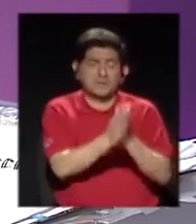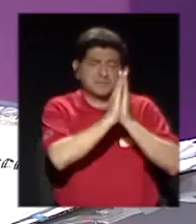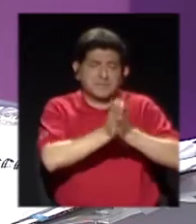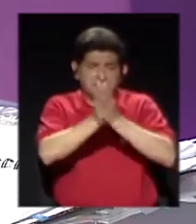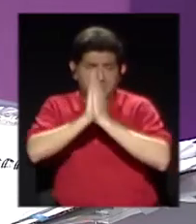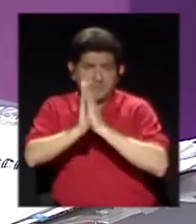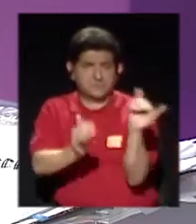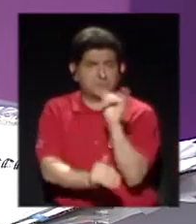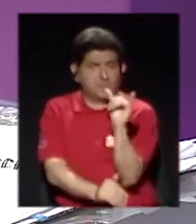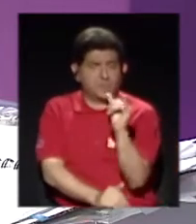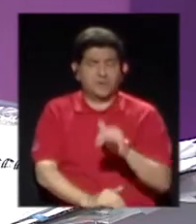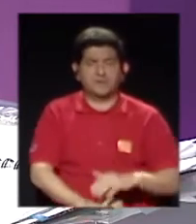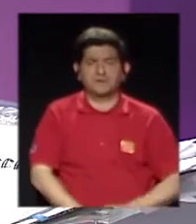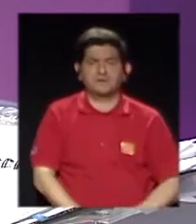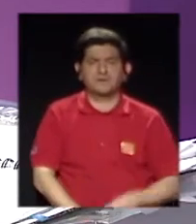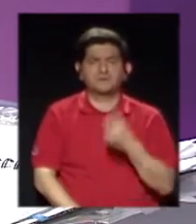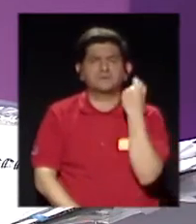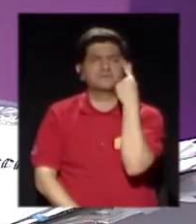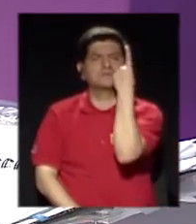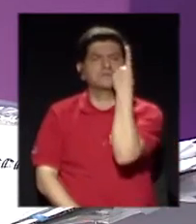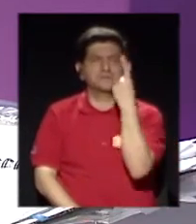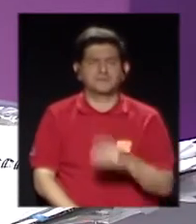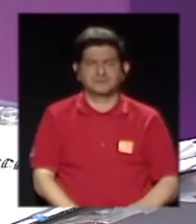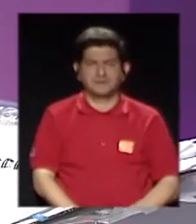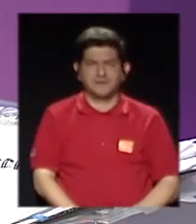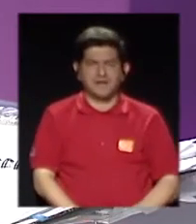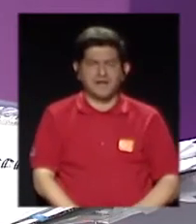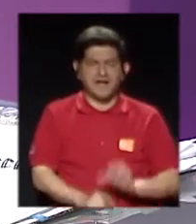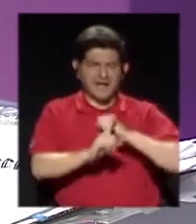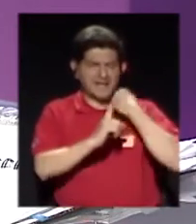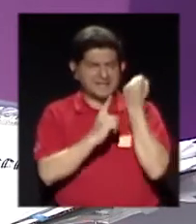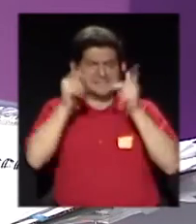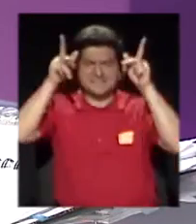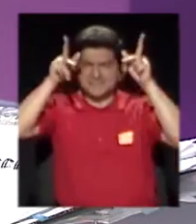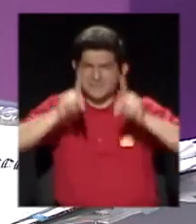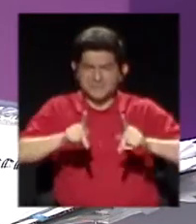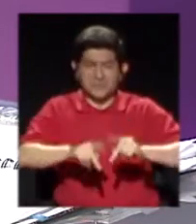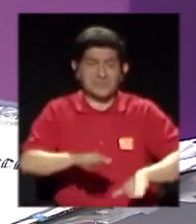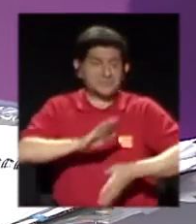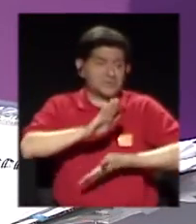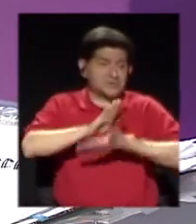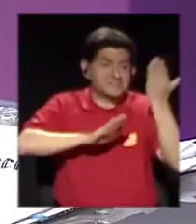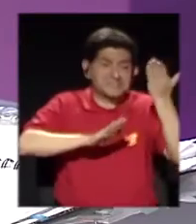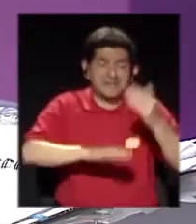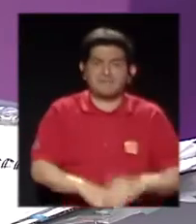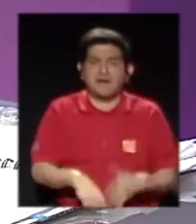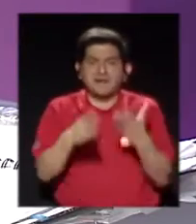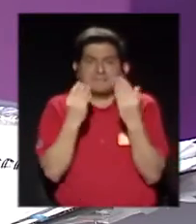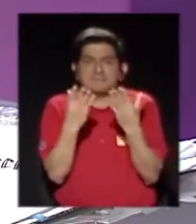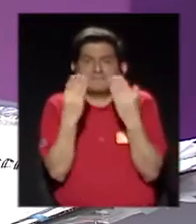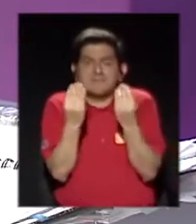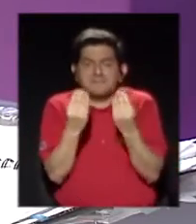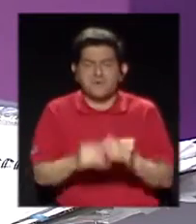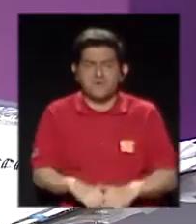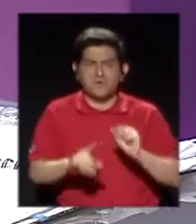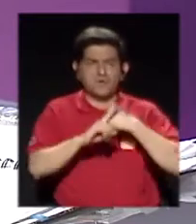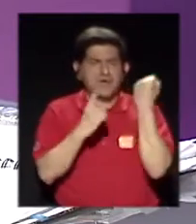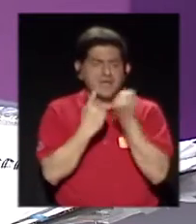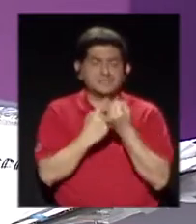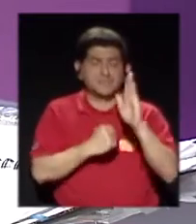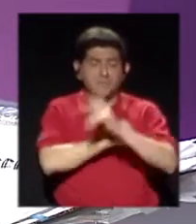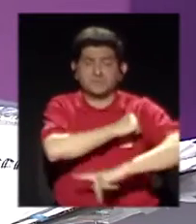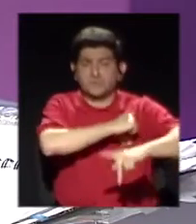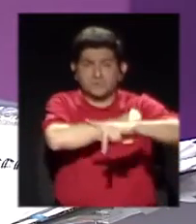y también entender la dimensión de cuando una persona sale con terror con temor de su